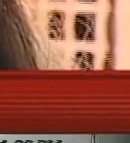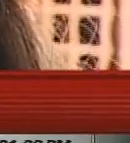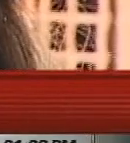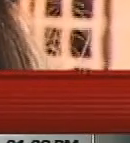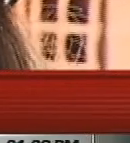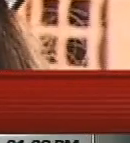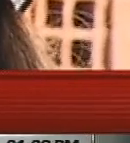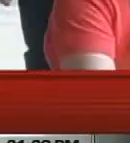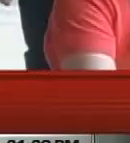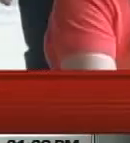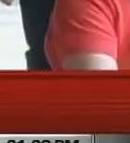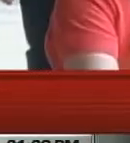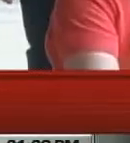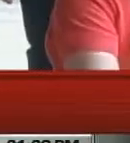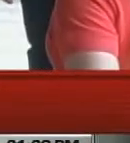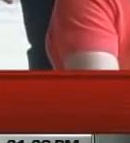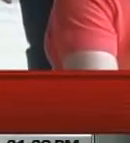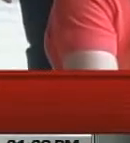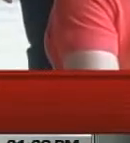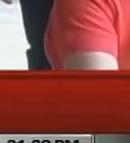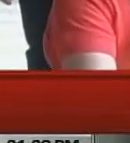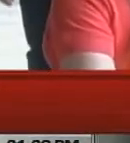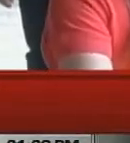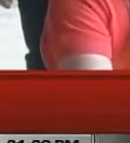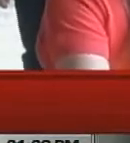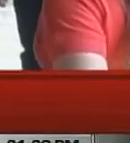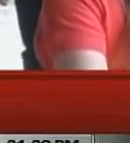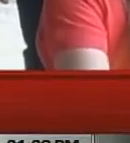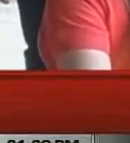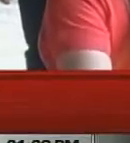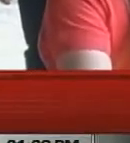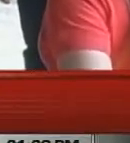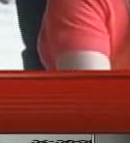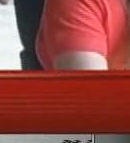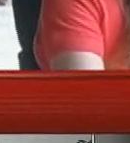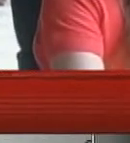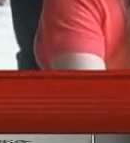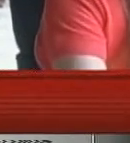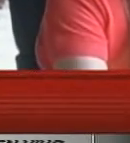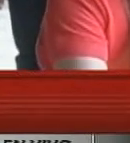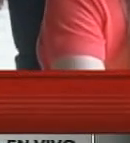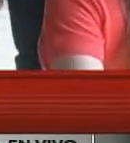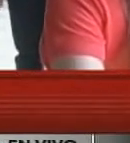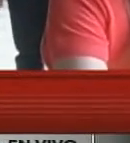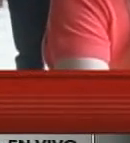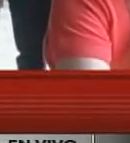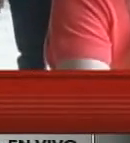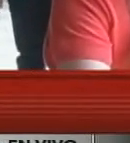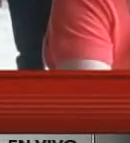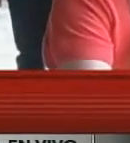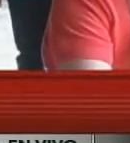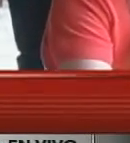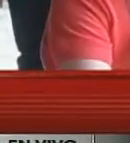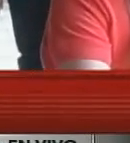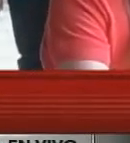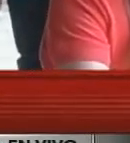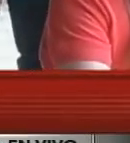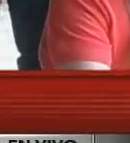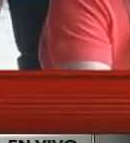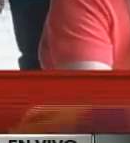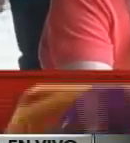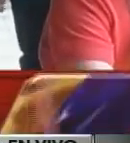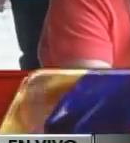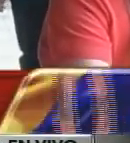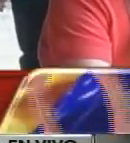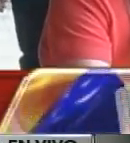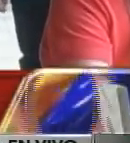calidad, para satisfacer las necesidades del pueblo. Resguardando las condiciones de trabajo